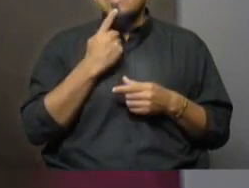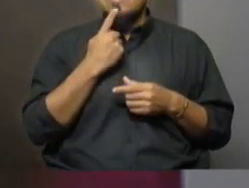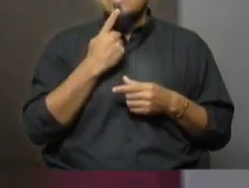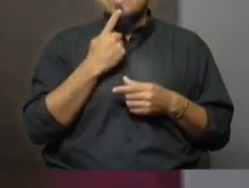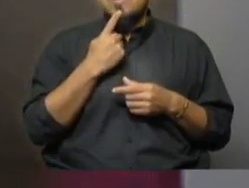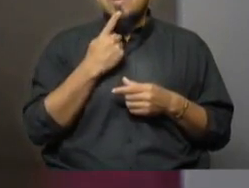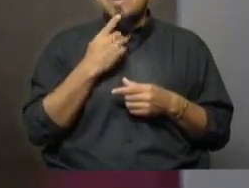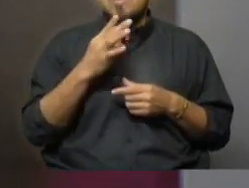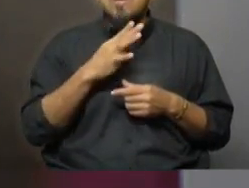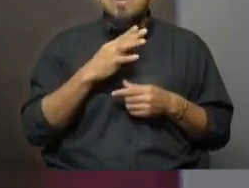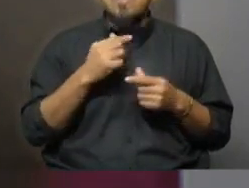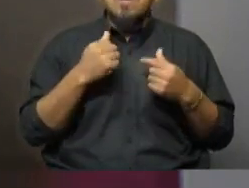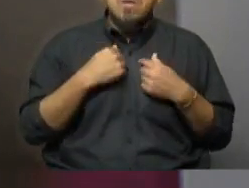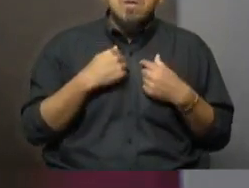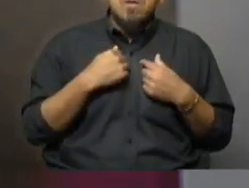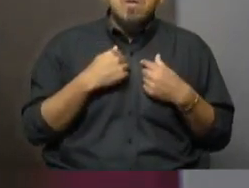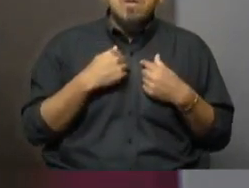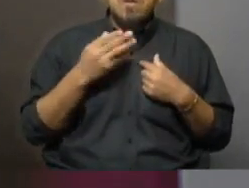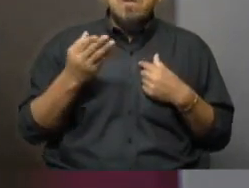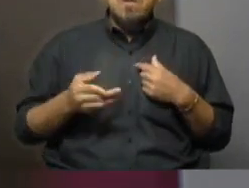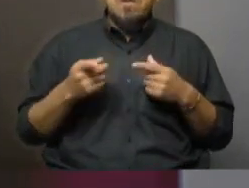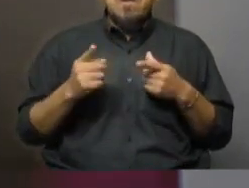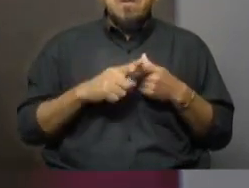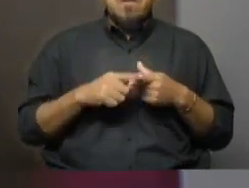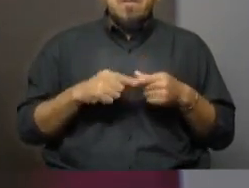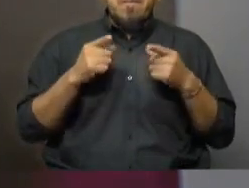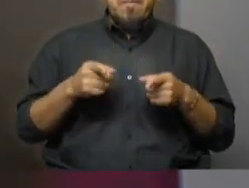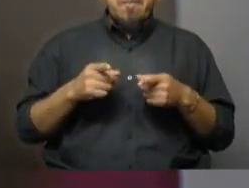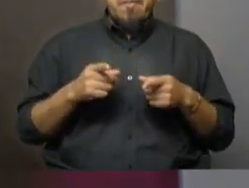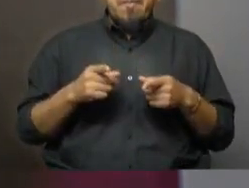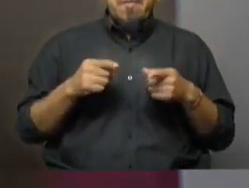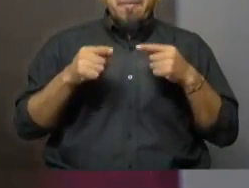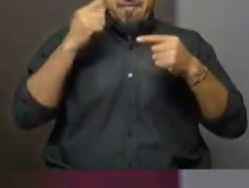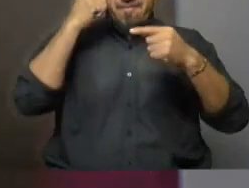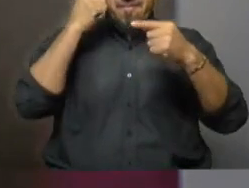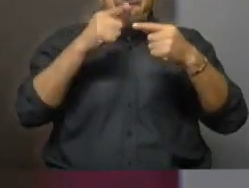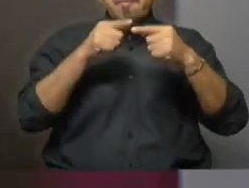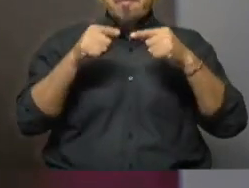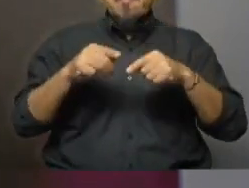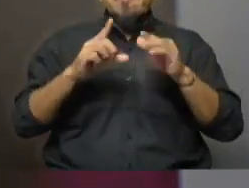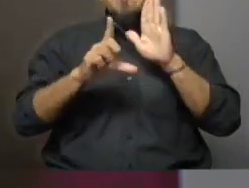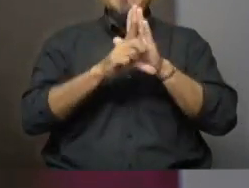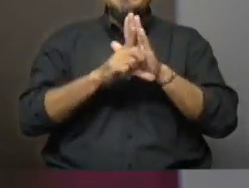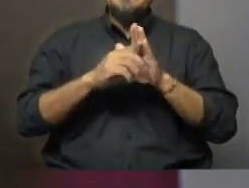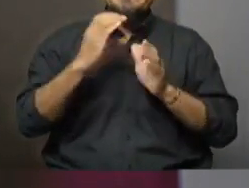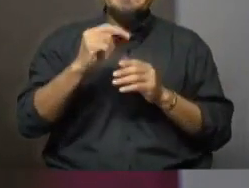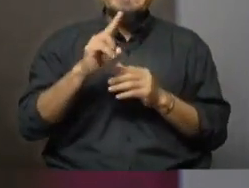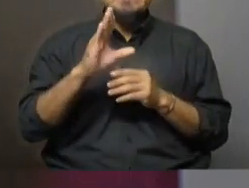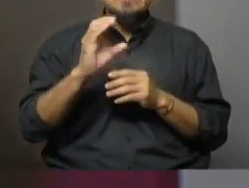que tomó nuestro reclamo, uh-huh. nuestro pedido. Y es a eso se apunta. La ley de cupo apunta a